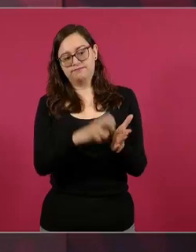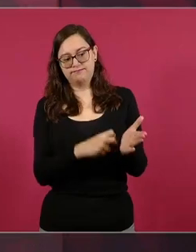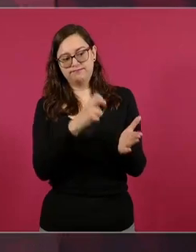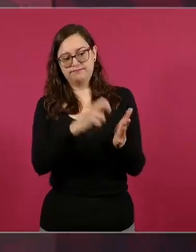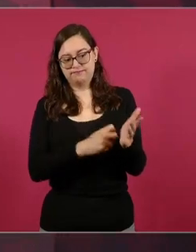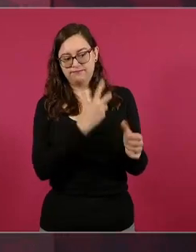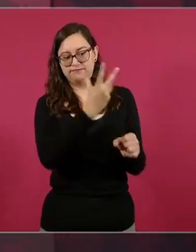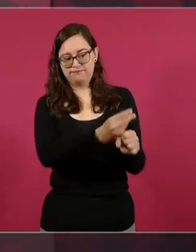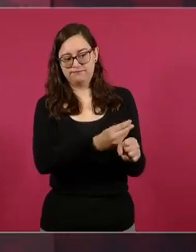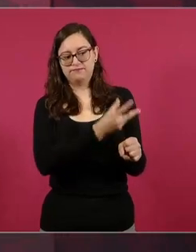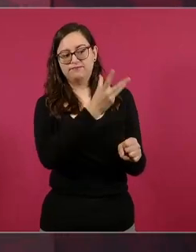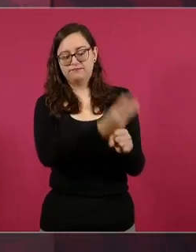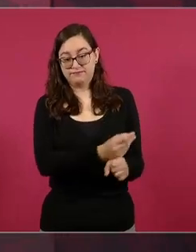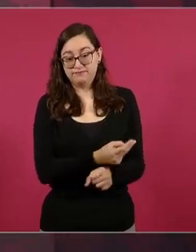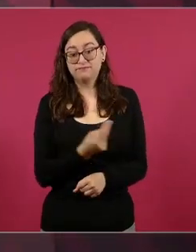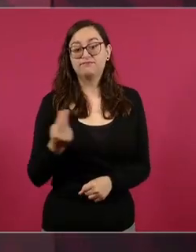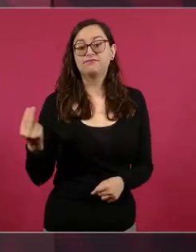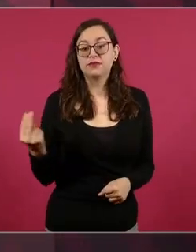también la renovación